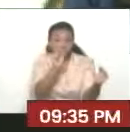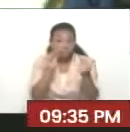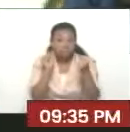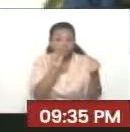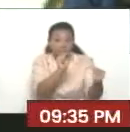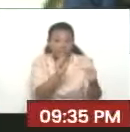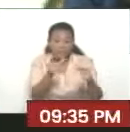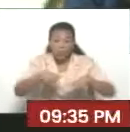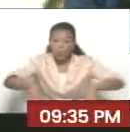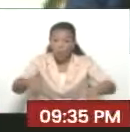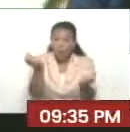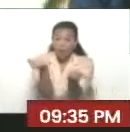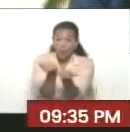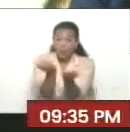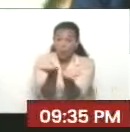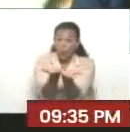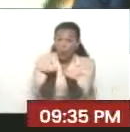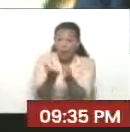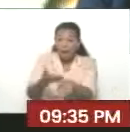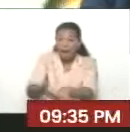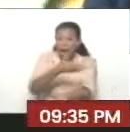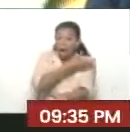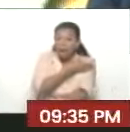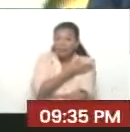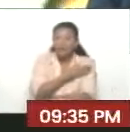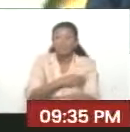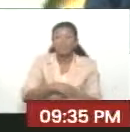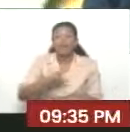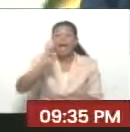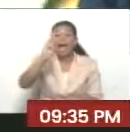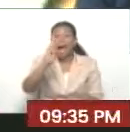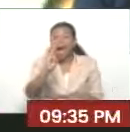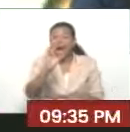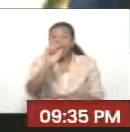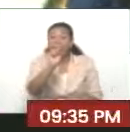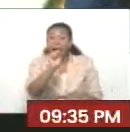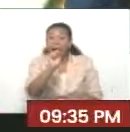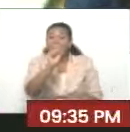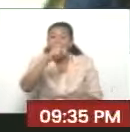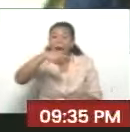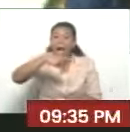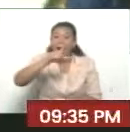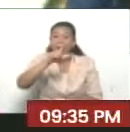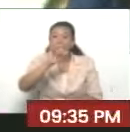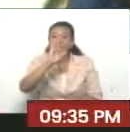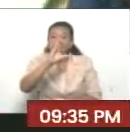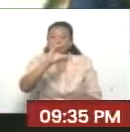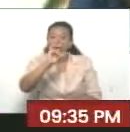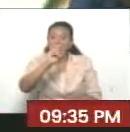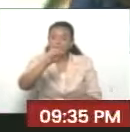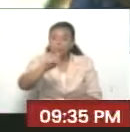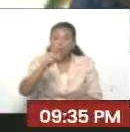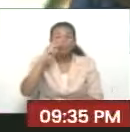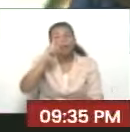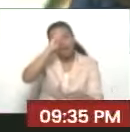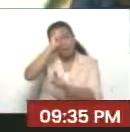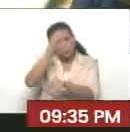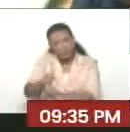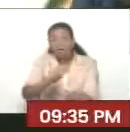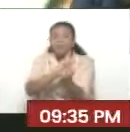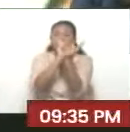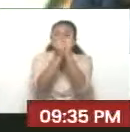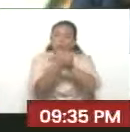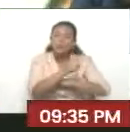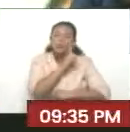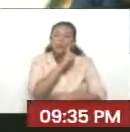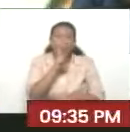este complejo educativo anteriormente se llamaba La Aplicación. Hoy, reivindicando a la mujer venezolana, se le ha puesto el